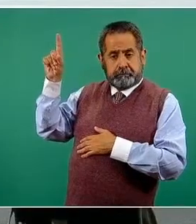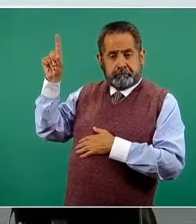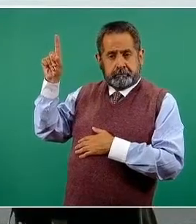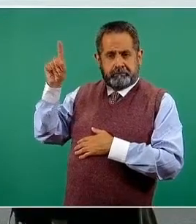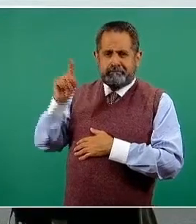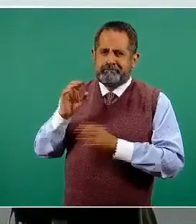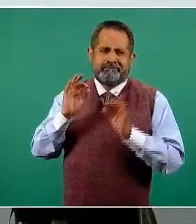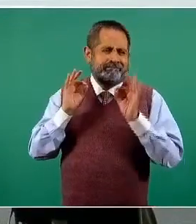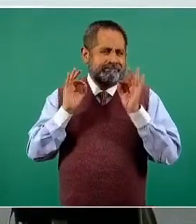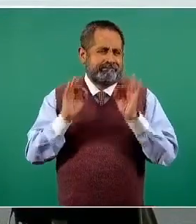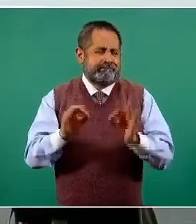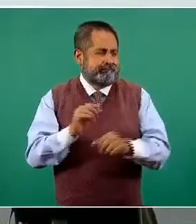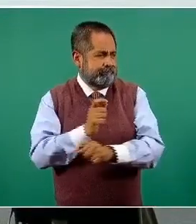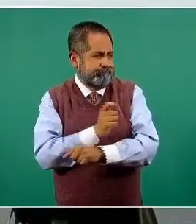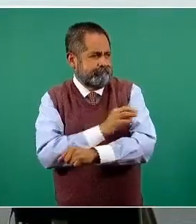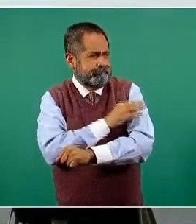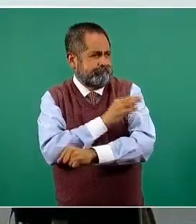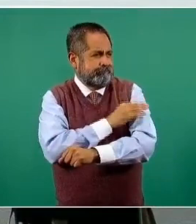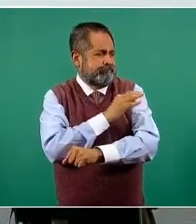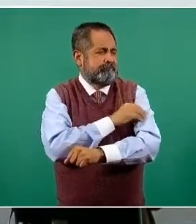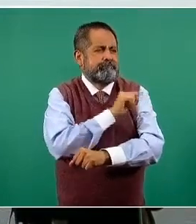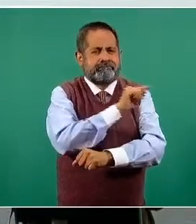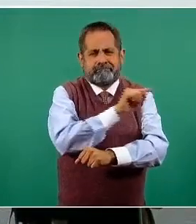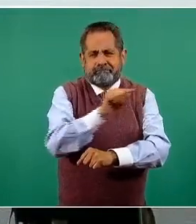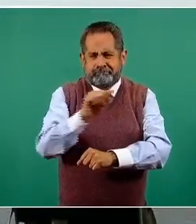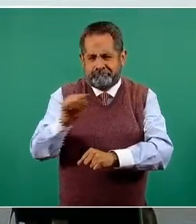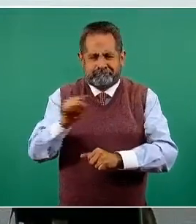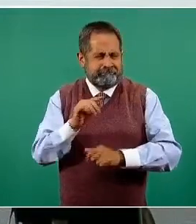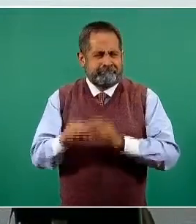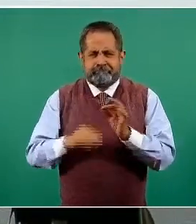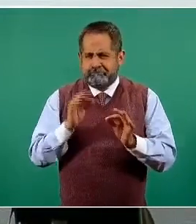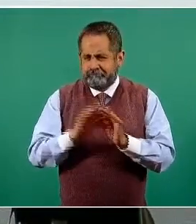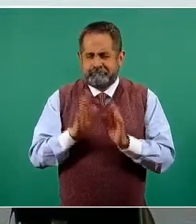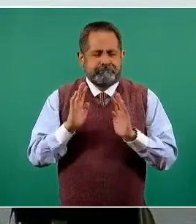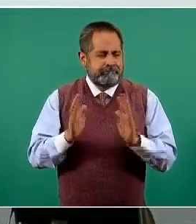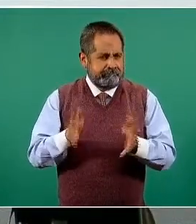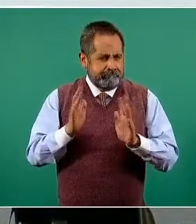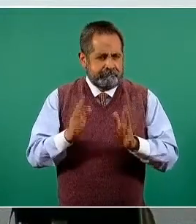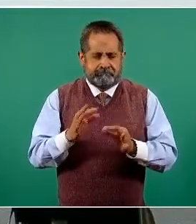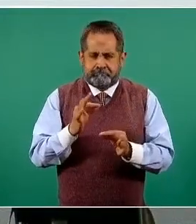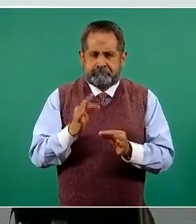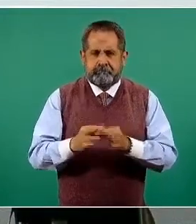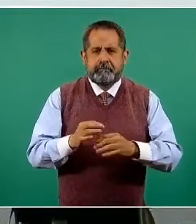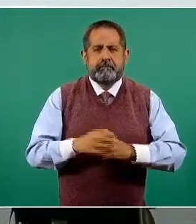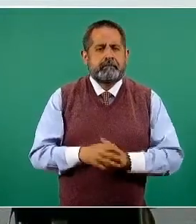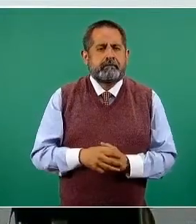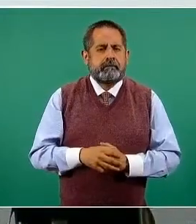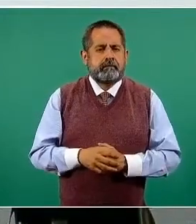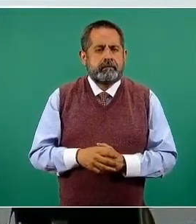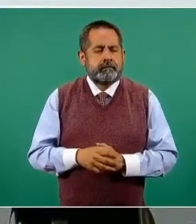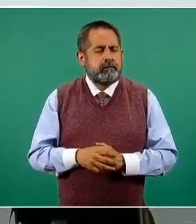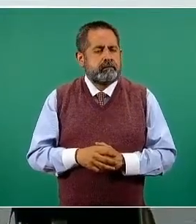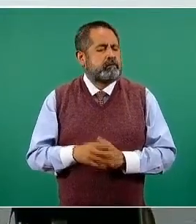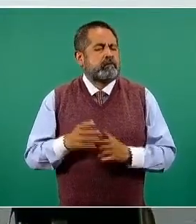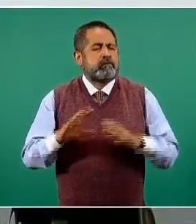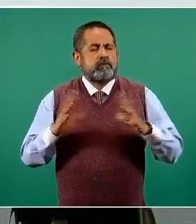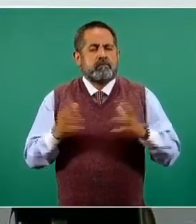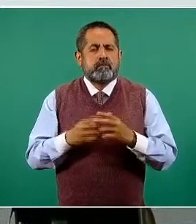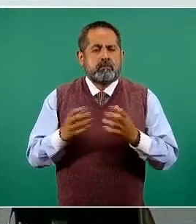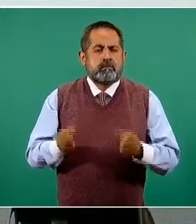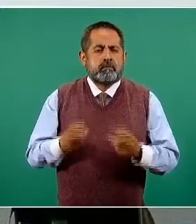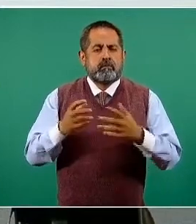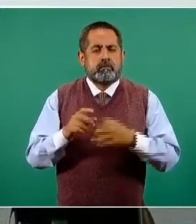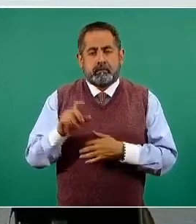21.986.456 dosis de vacunas aplicadas en nuestro país. Estas prácticamente 22